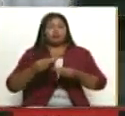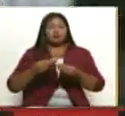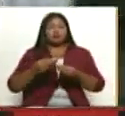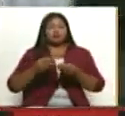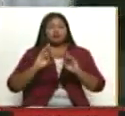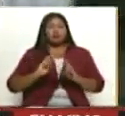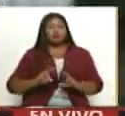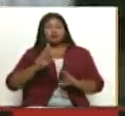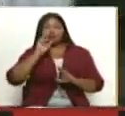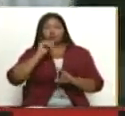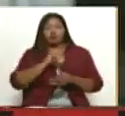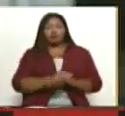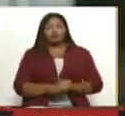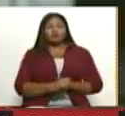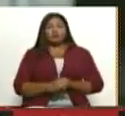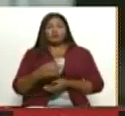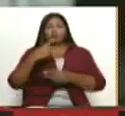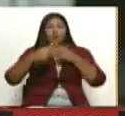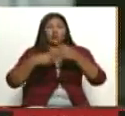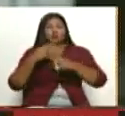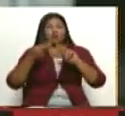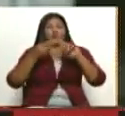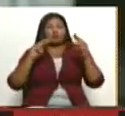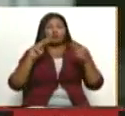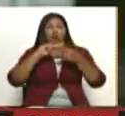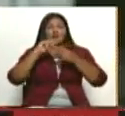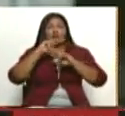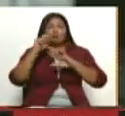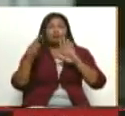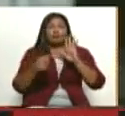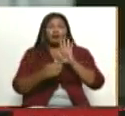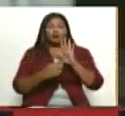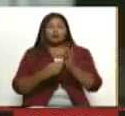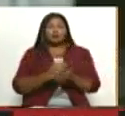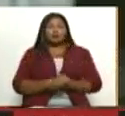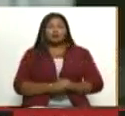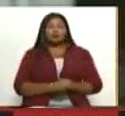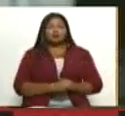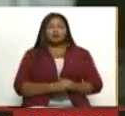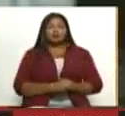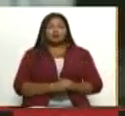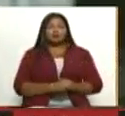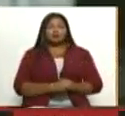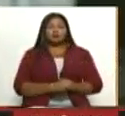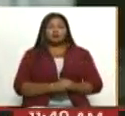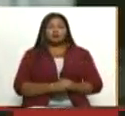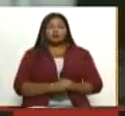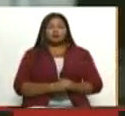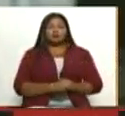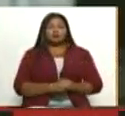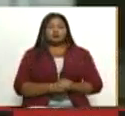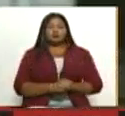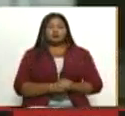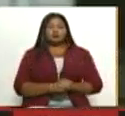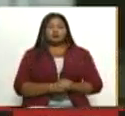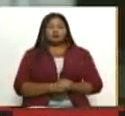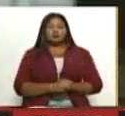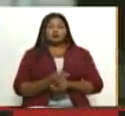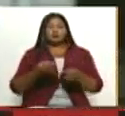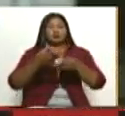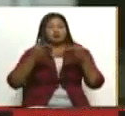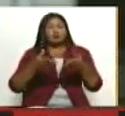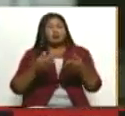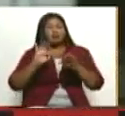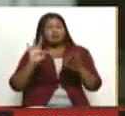descanso, la política de paz total del presidente Gustavo Petro, del gobierno del